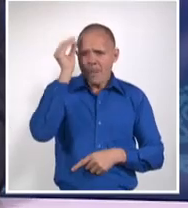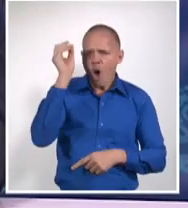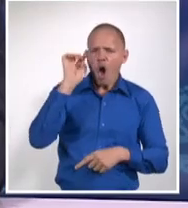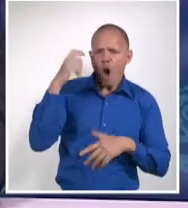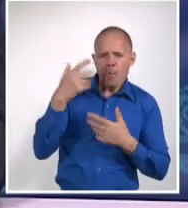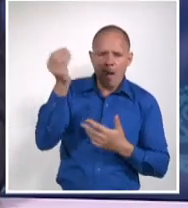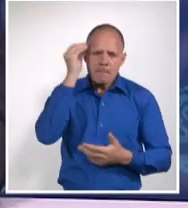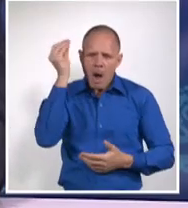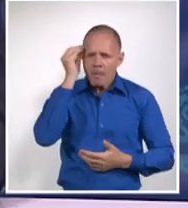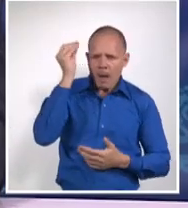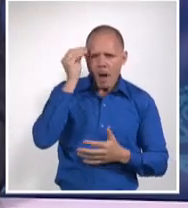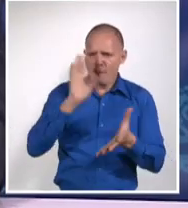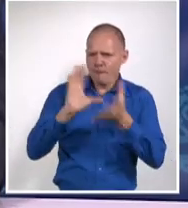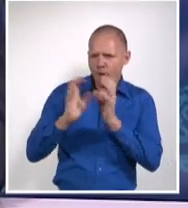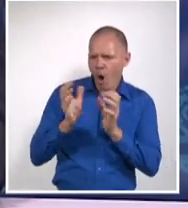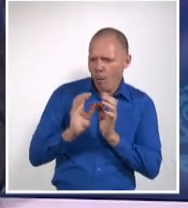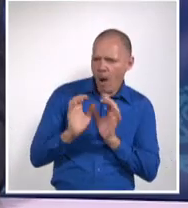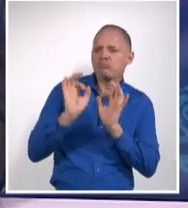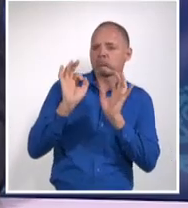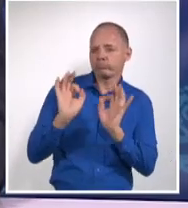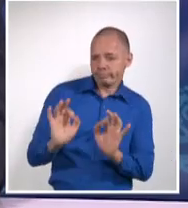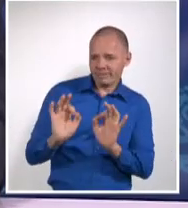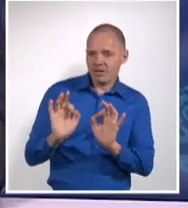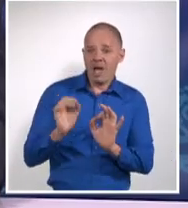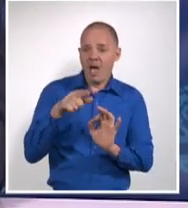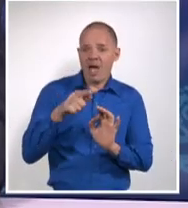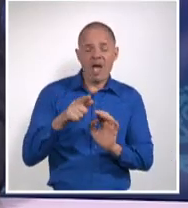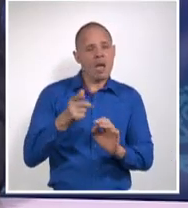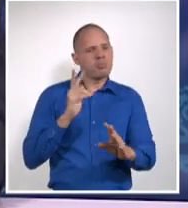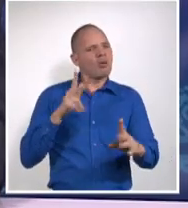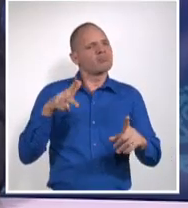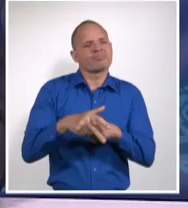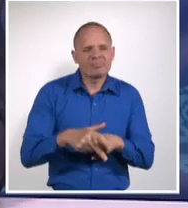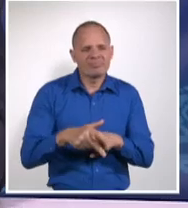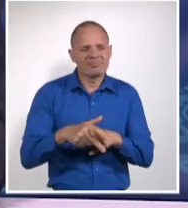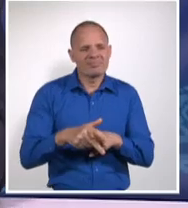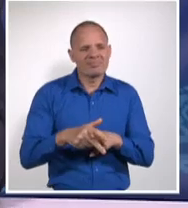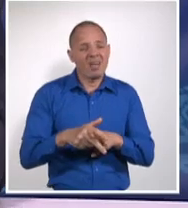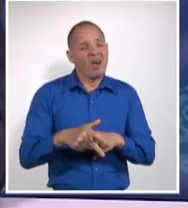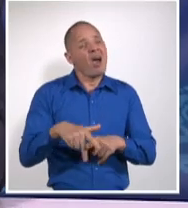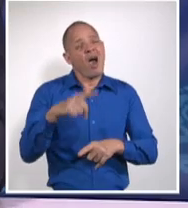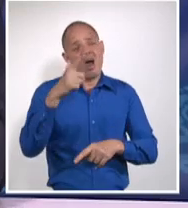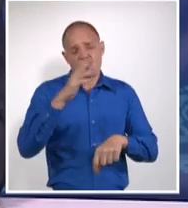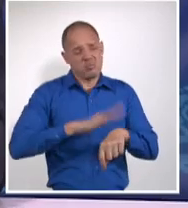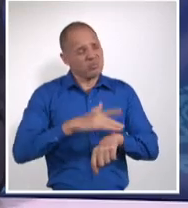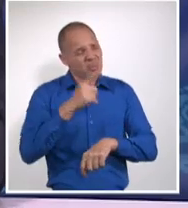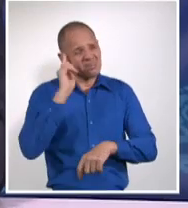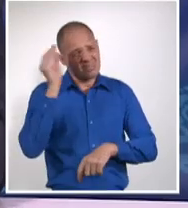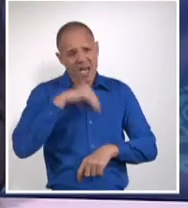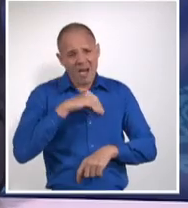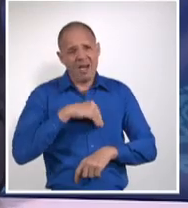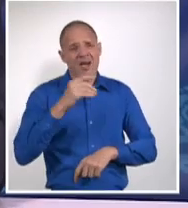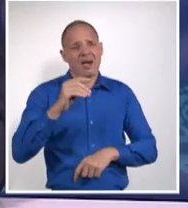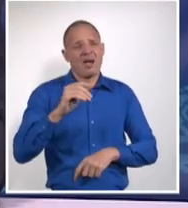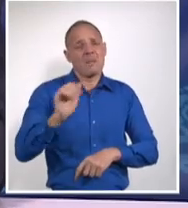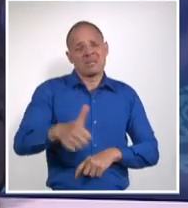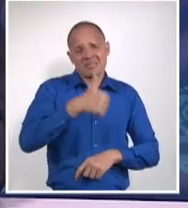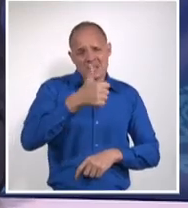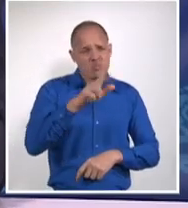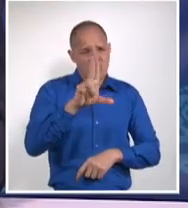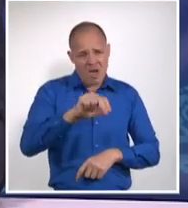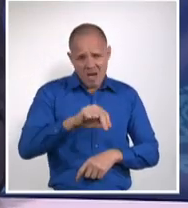interrumpida por un gobierno mezquino con el pueblo y cegado por una ideología individualista e inhumana